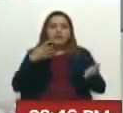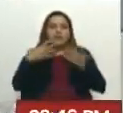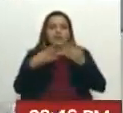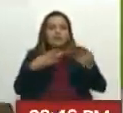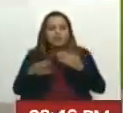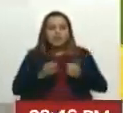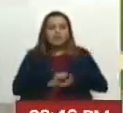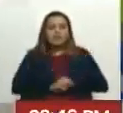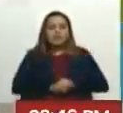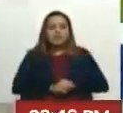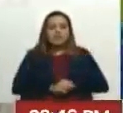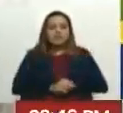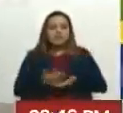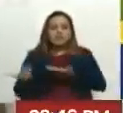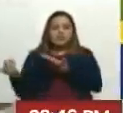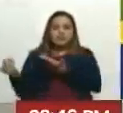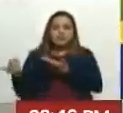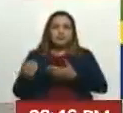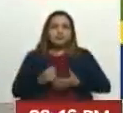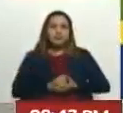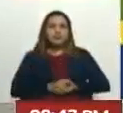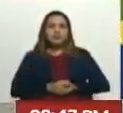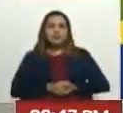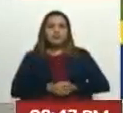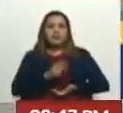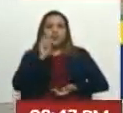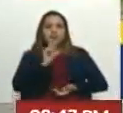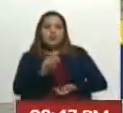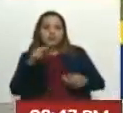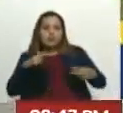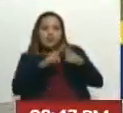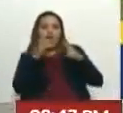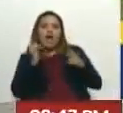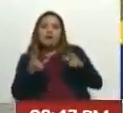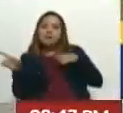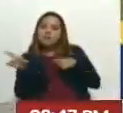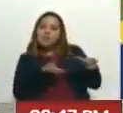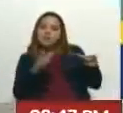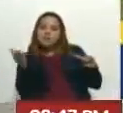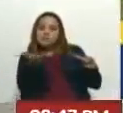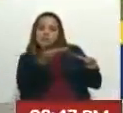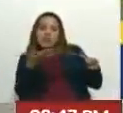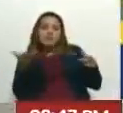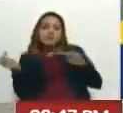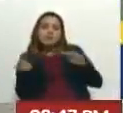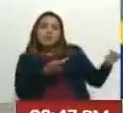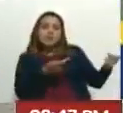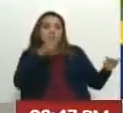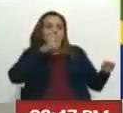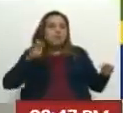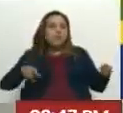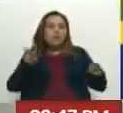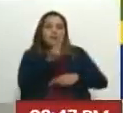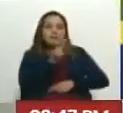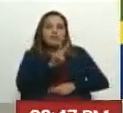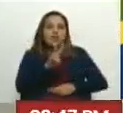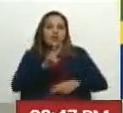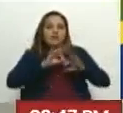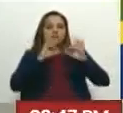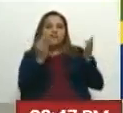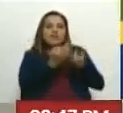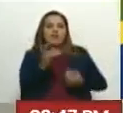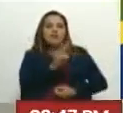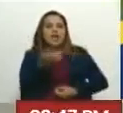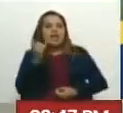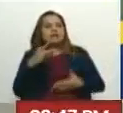www.fesitpv.com.be. Bueno, Ariana, las cámaras de Punto de Encuentro son todas tuyas para que hagas esa invitación al pueblo venezolano, a la familia venezolana que esté interesada en disfrutar de